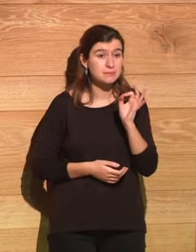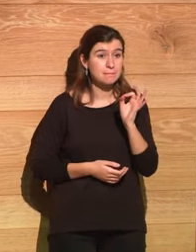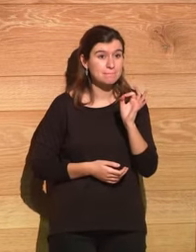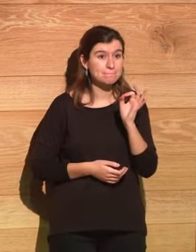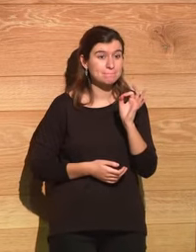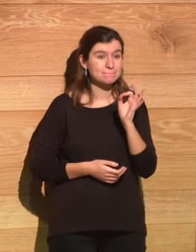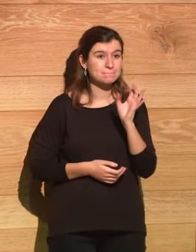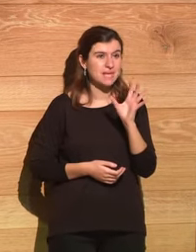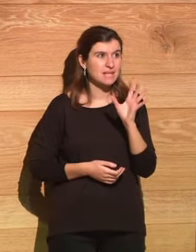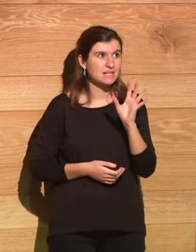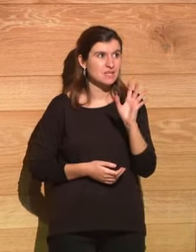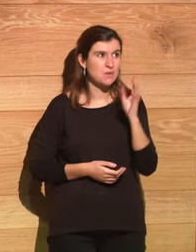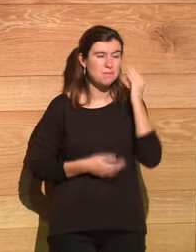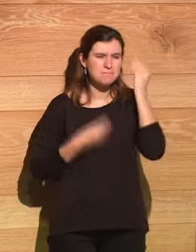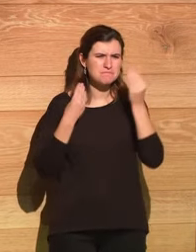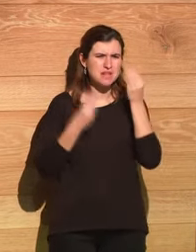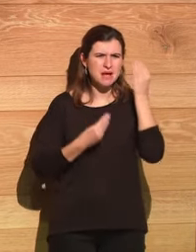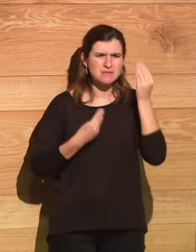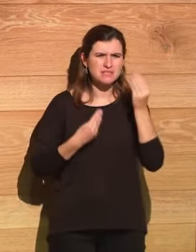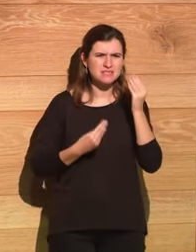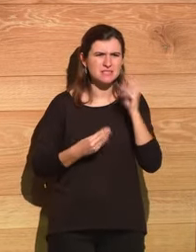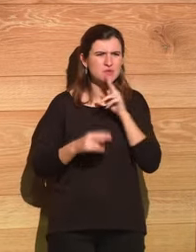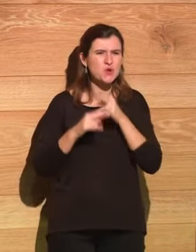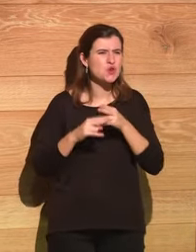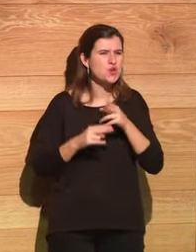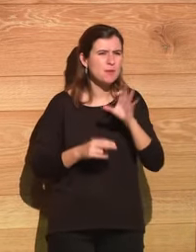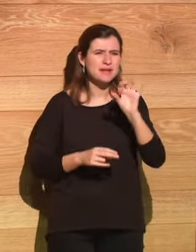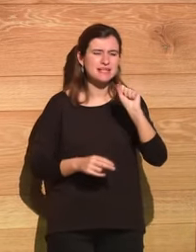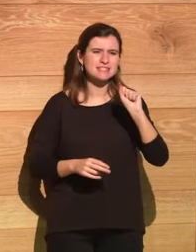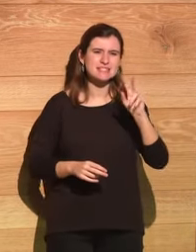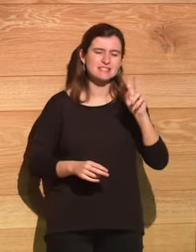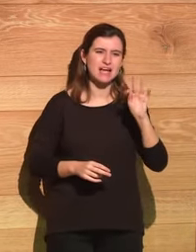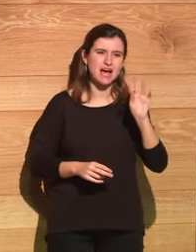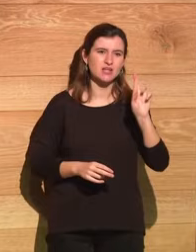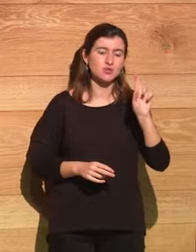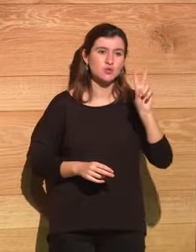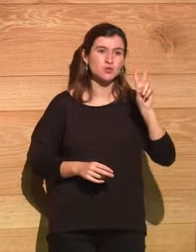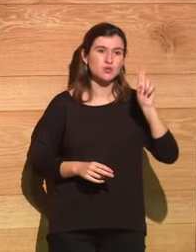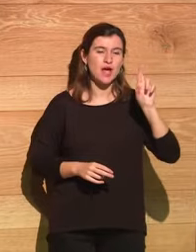qué la había llamado Saturnal, porque no acababa yo de verla Saturnal.